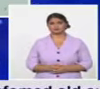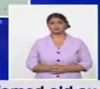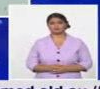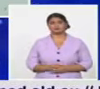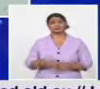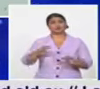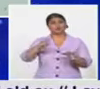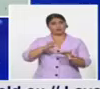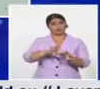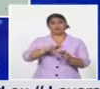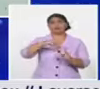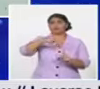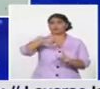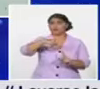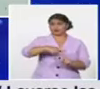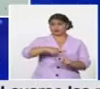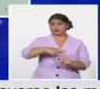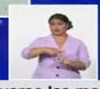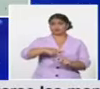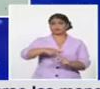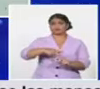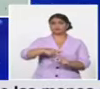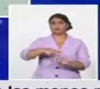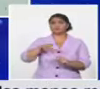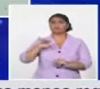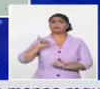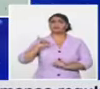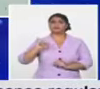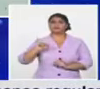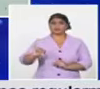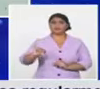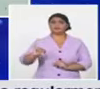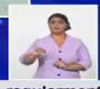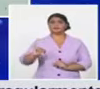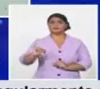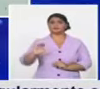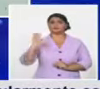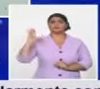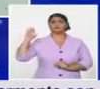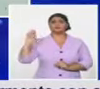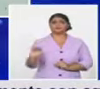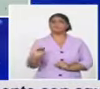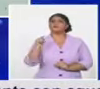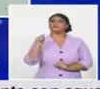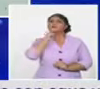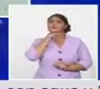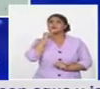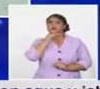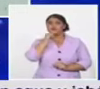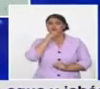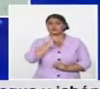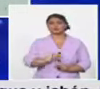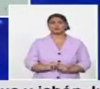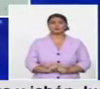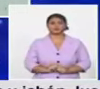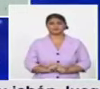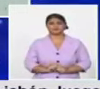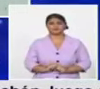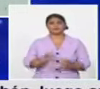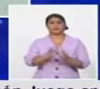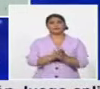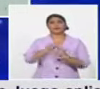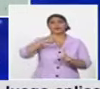se diagnostican 6 viajeros cubanos procedentes de Rusia de los municipios Manuel Tames y San Antonio